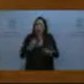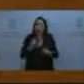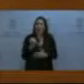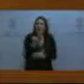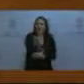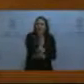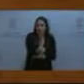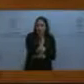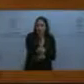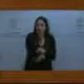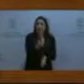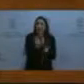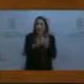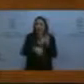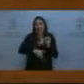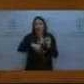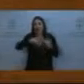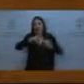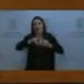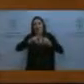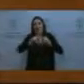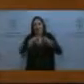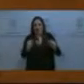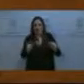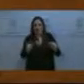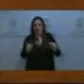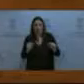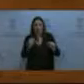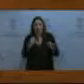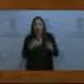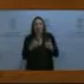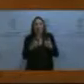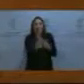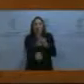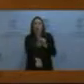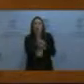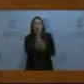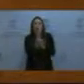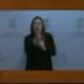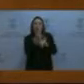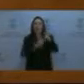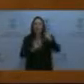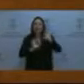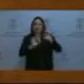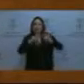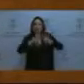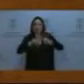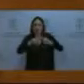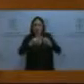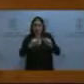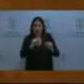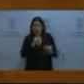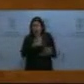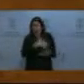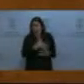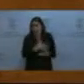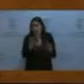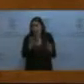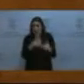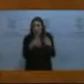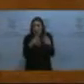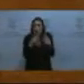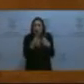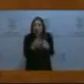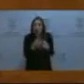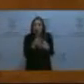la Intervención General del Principado de Asturias y crear un cuerpo, el Cuerpo de Interventores específico del Principado, que no existe aún, y que tenga